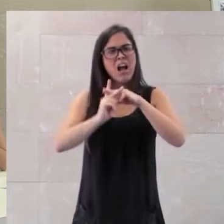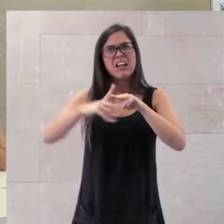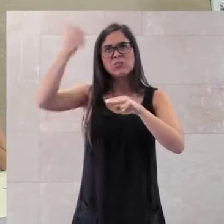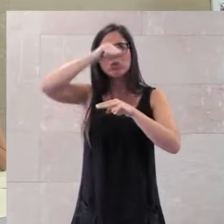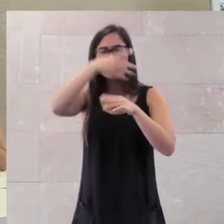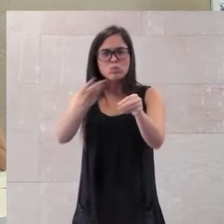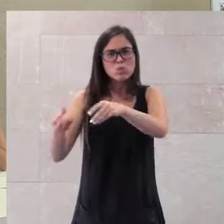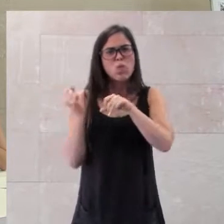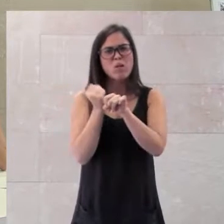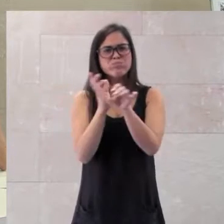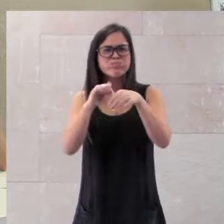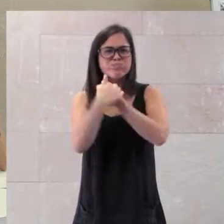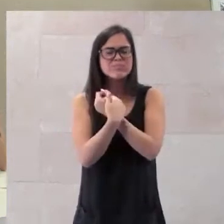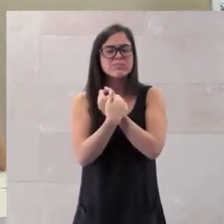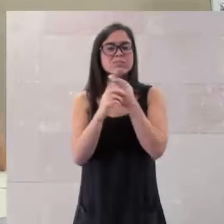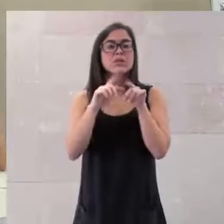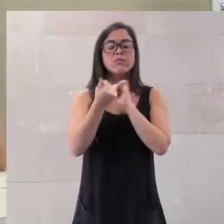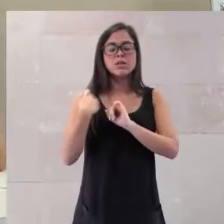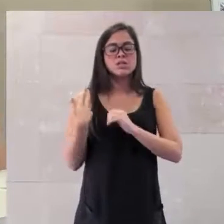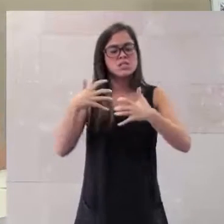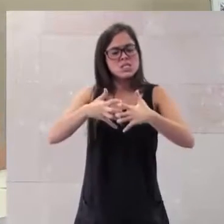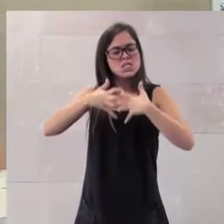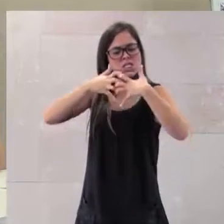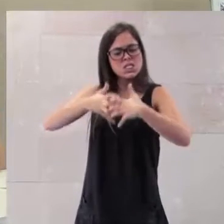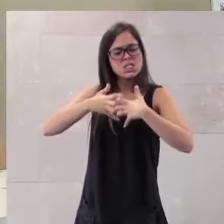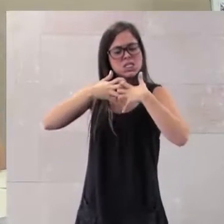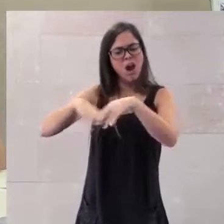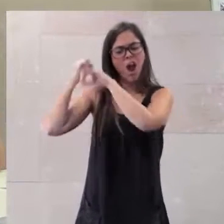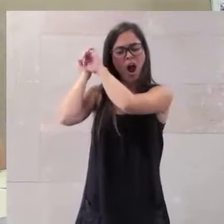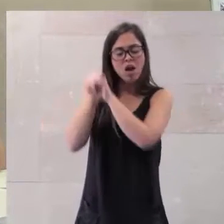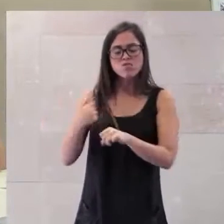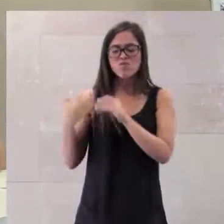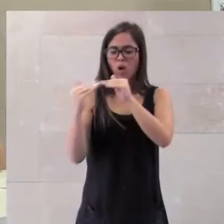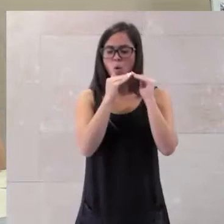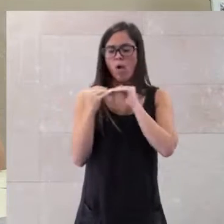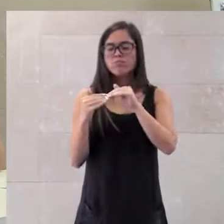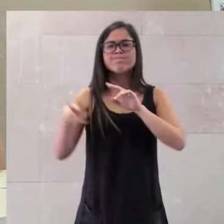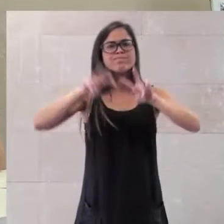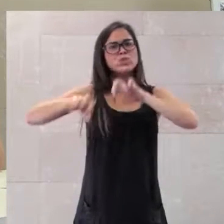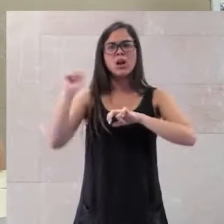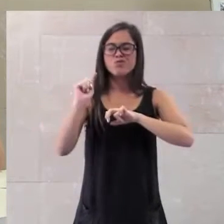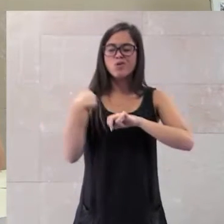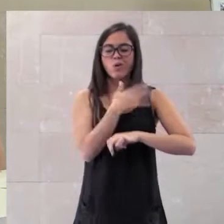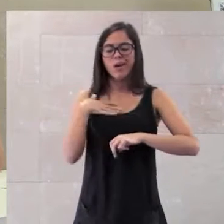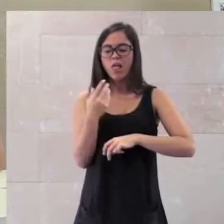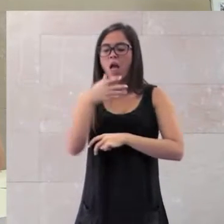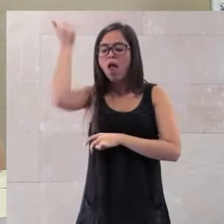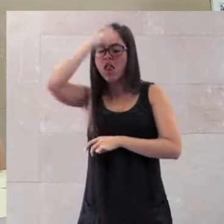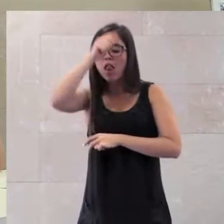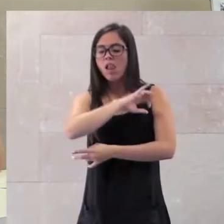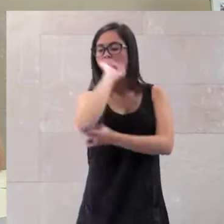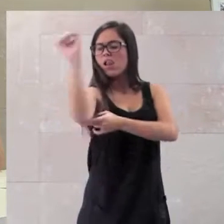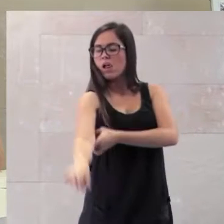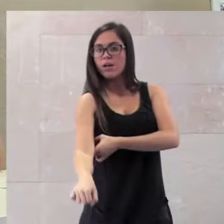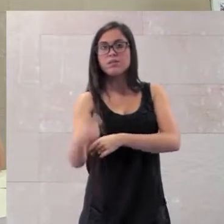hombres. Como me había costado tanto luchar todos esos años, yo no buscaba la igualdad, yo buscaba ser mejor que ellos. En